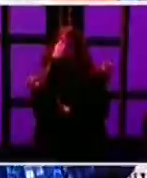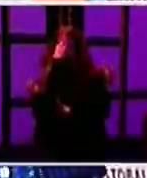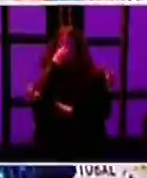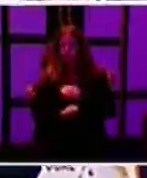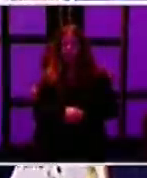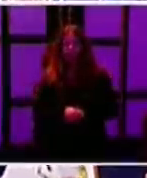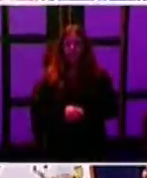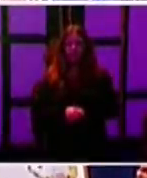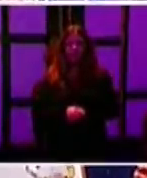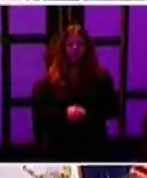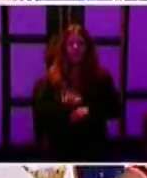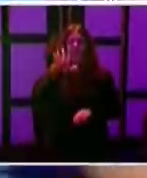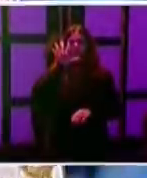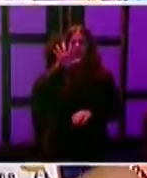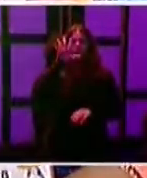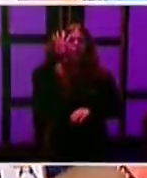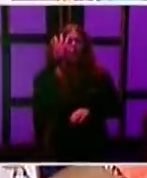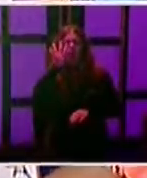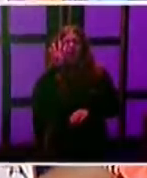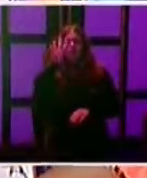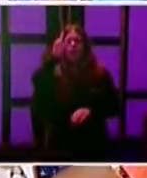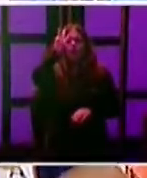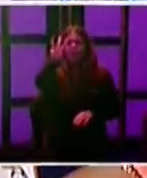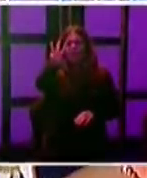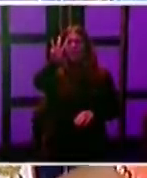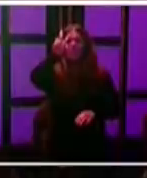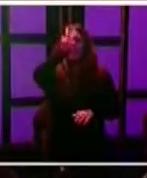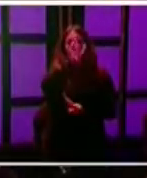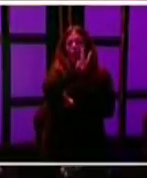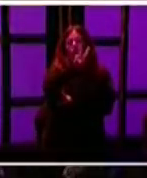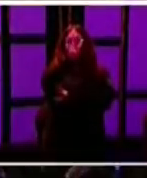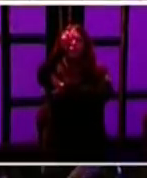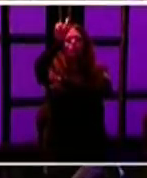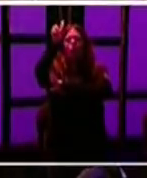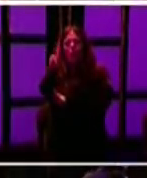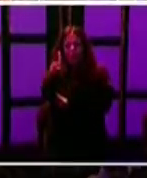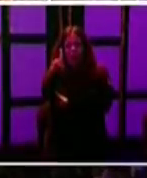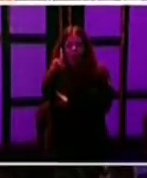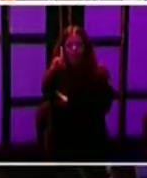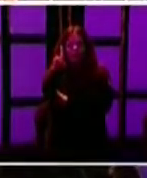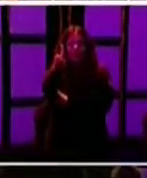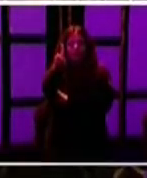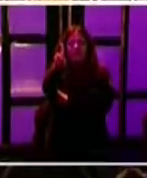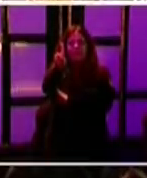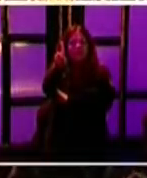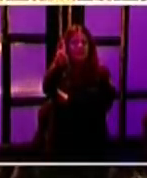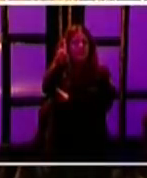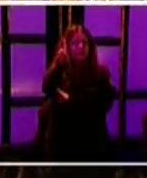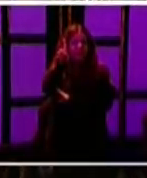4, 3, 2, 1.